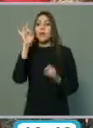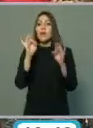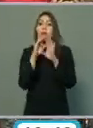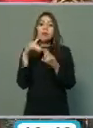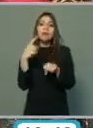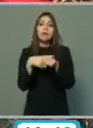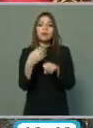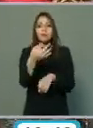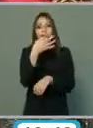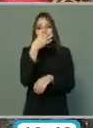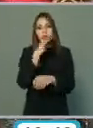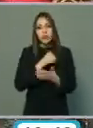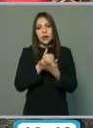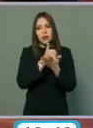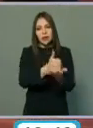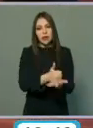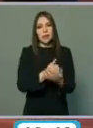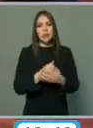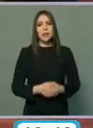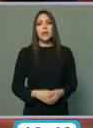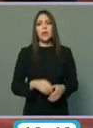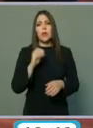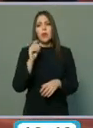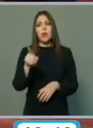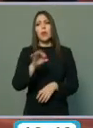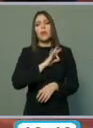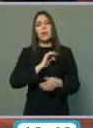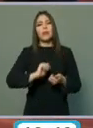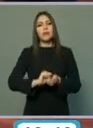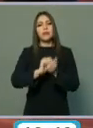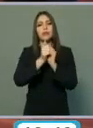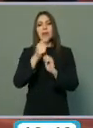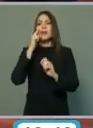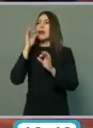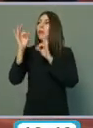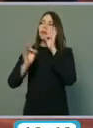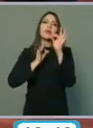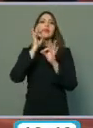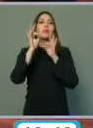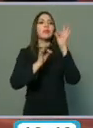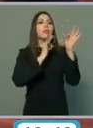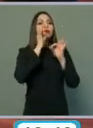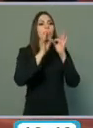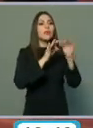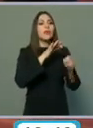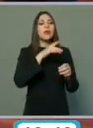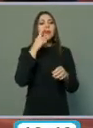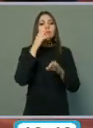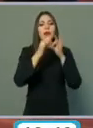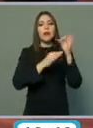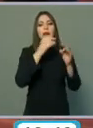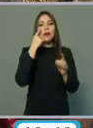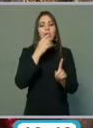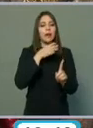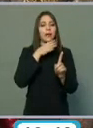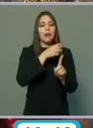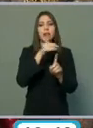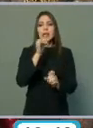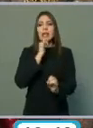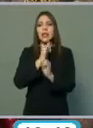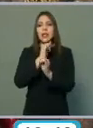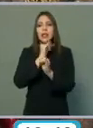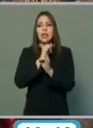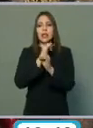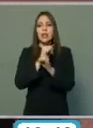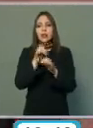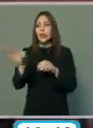alguno. También puedes convertirte en promotor de adopción. Claro. Eso quiere decir que tú eliges a tu binomio y le dedicas tiempo en tus redes